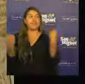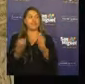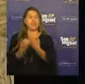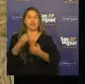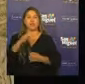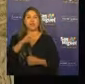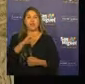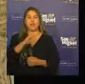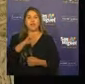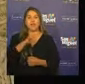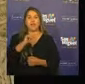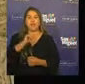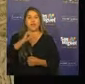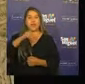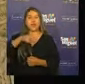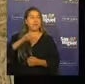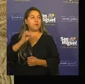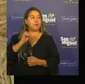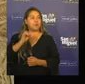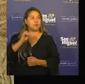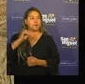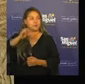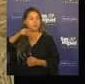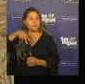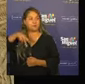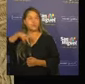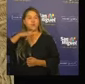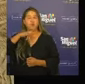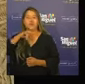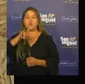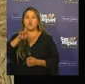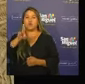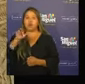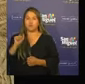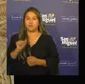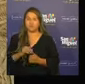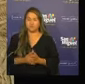hay muchas más otros proyectos que van a